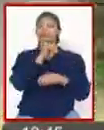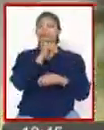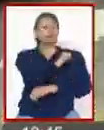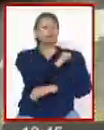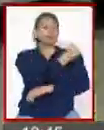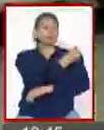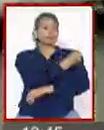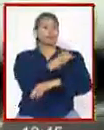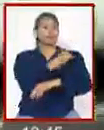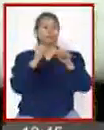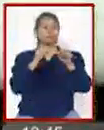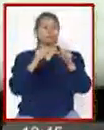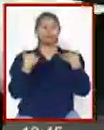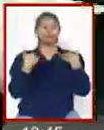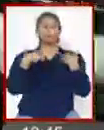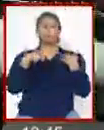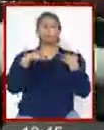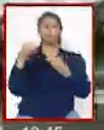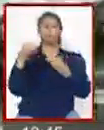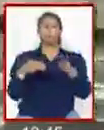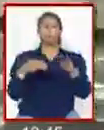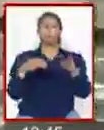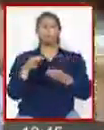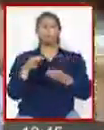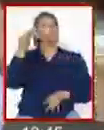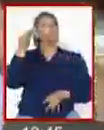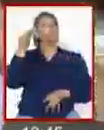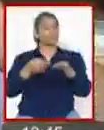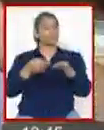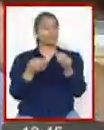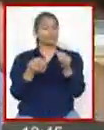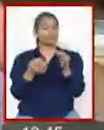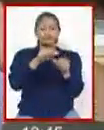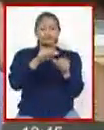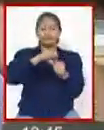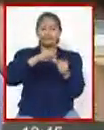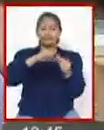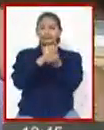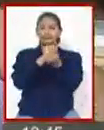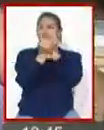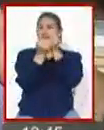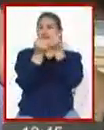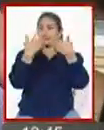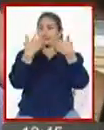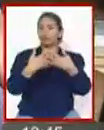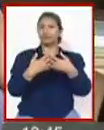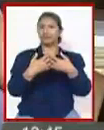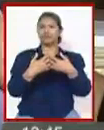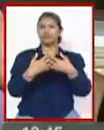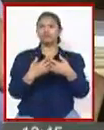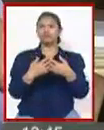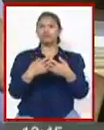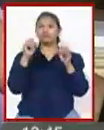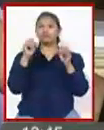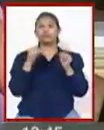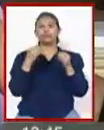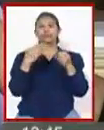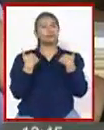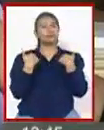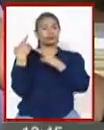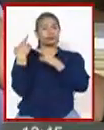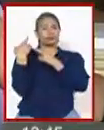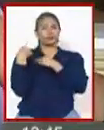autoridades que pueden tomar otras medidas. Si ellos deciden asociarse y convertirse en una empresa que pueda asumir este